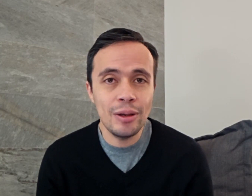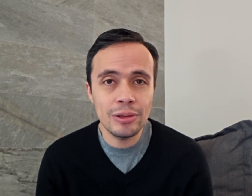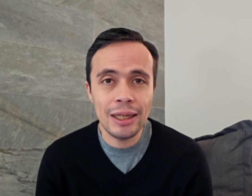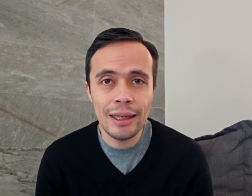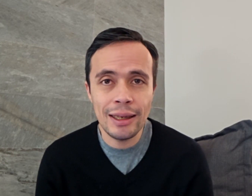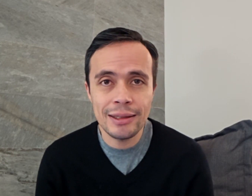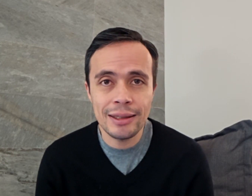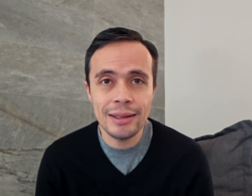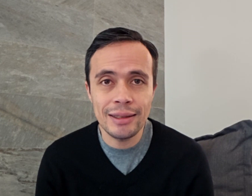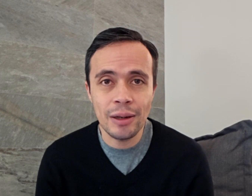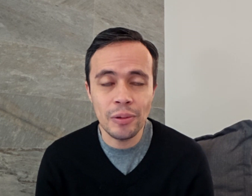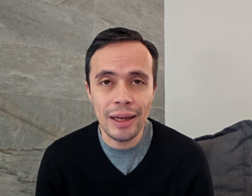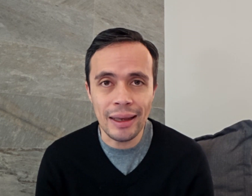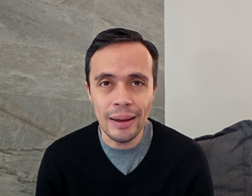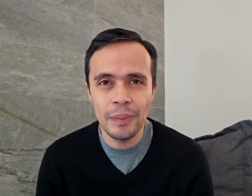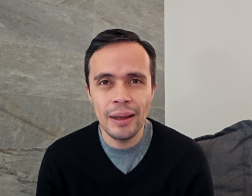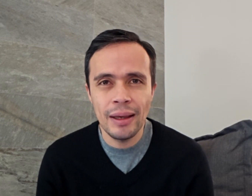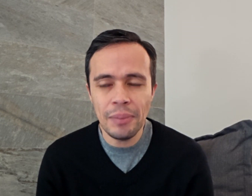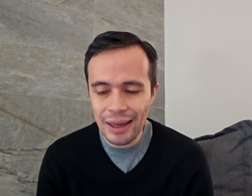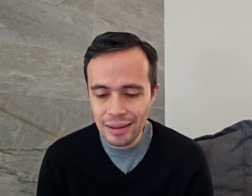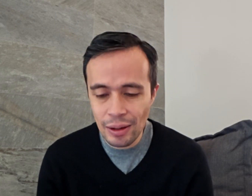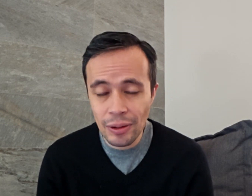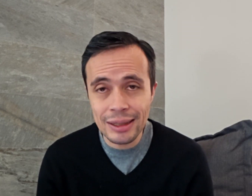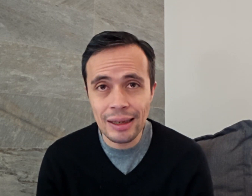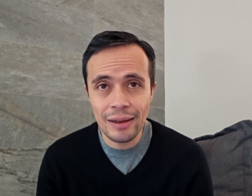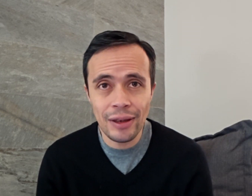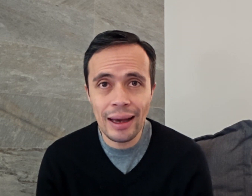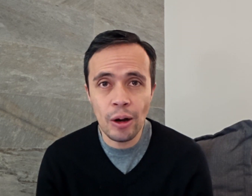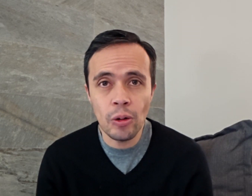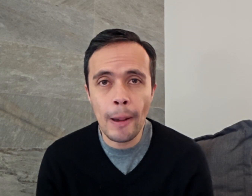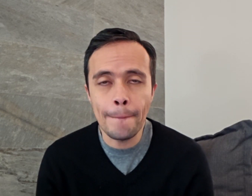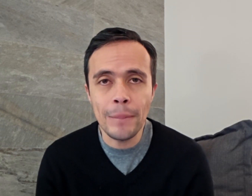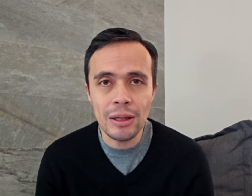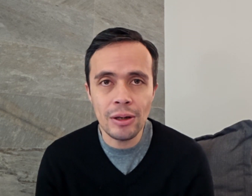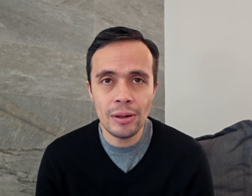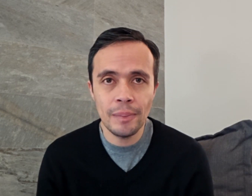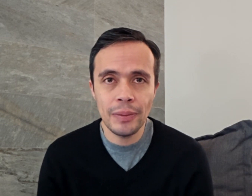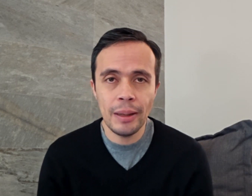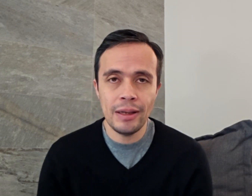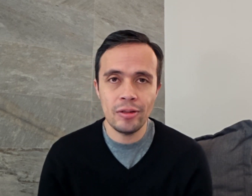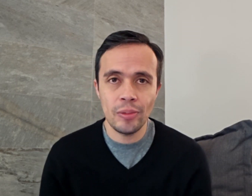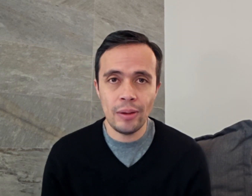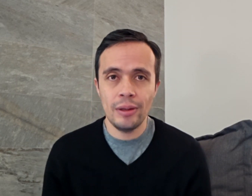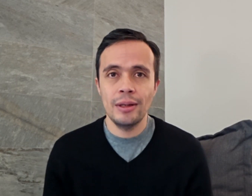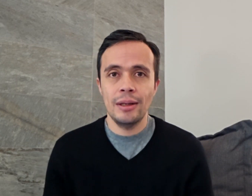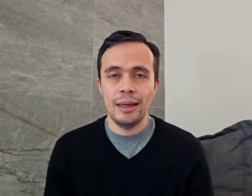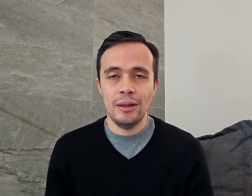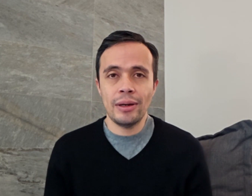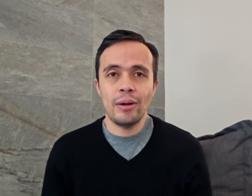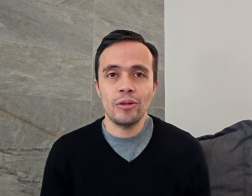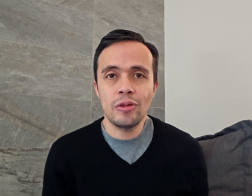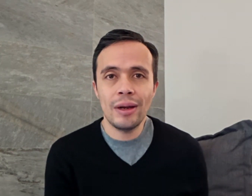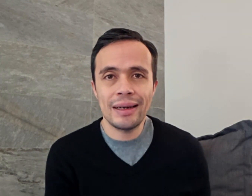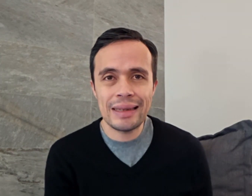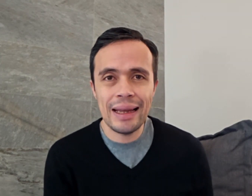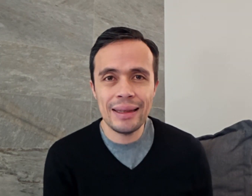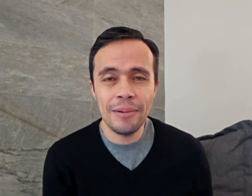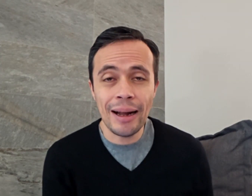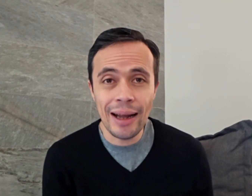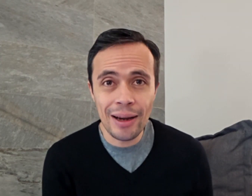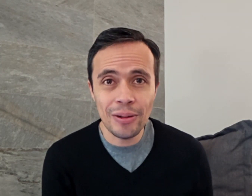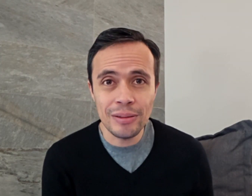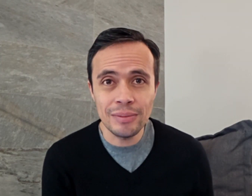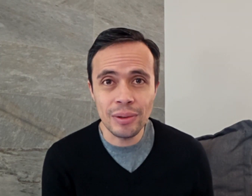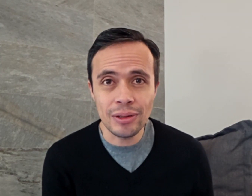para niños y niñas de secundaria. Imagínense lo que significa 1 billón de pesos. Bueno, es lo que costó el